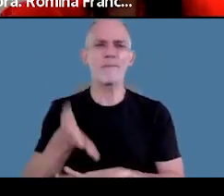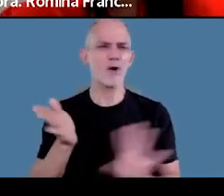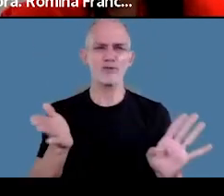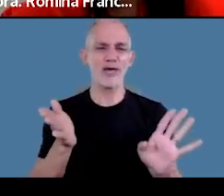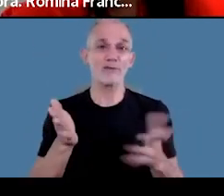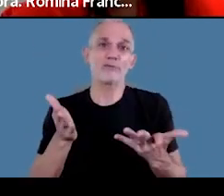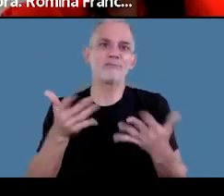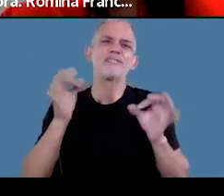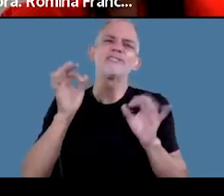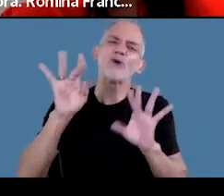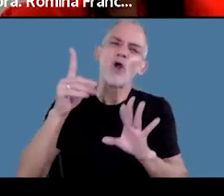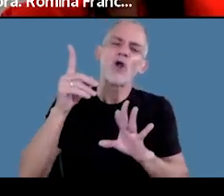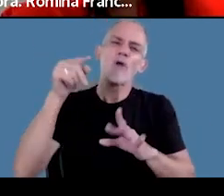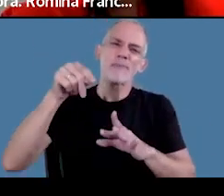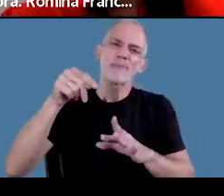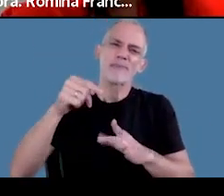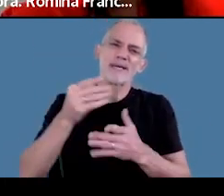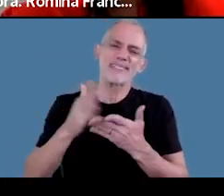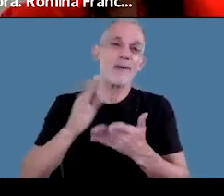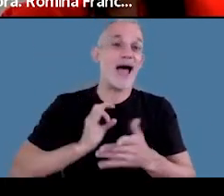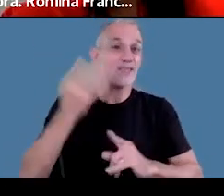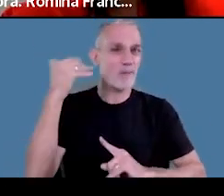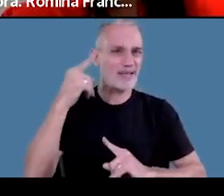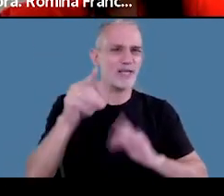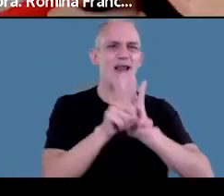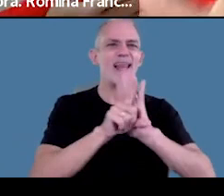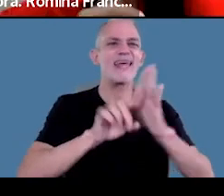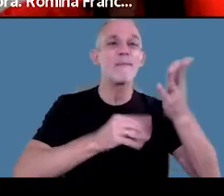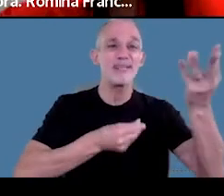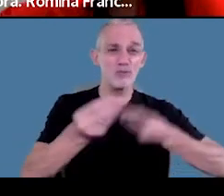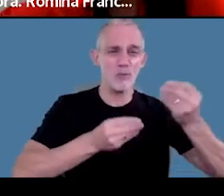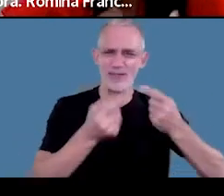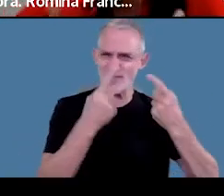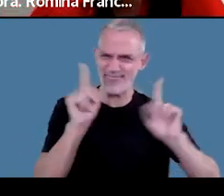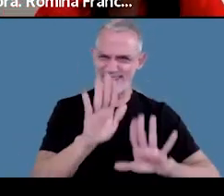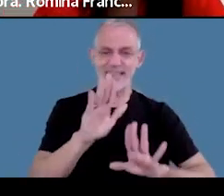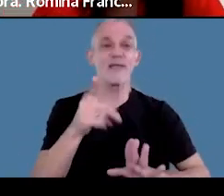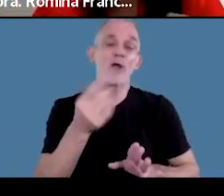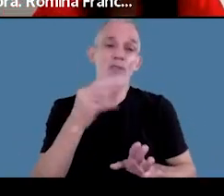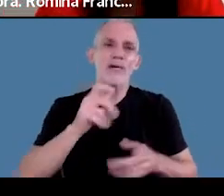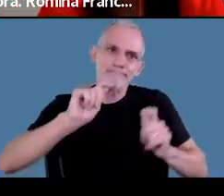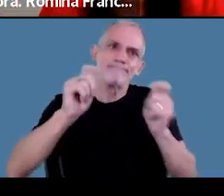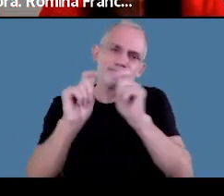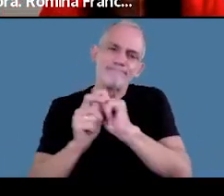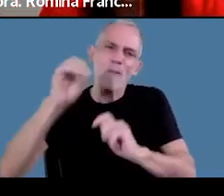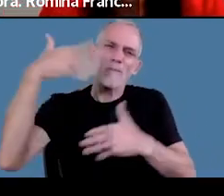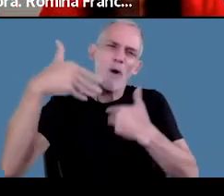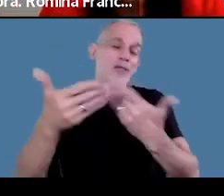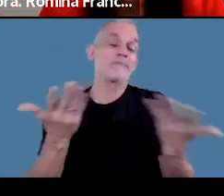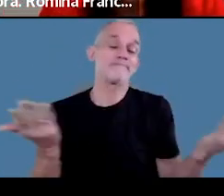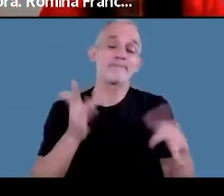esta situación particular que les comenté del año pasado por la ley de presupuesto, tendría que allanarse, pero bueno, lo que nos